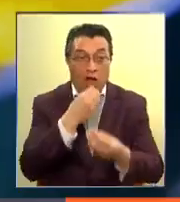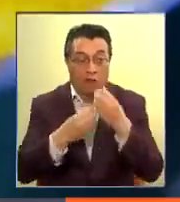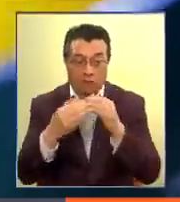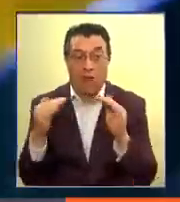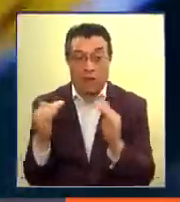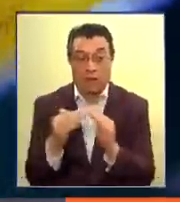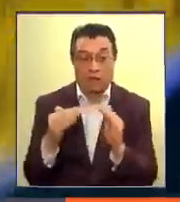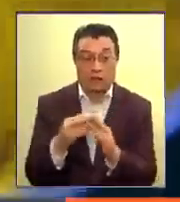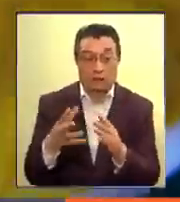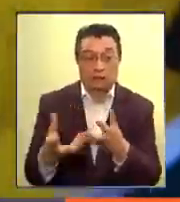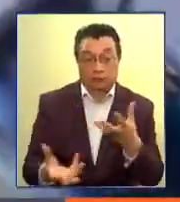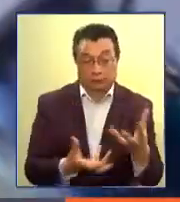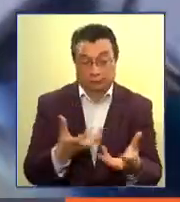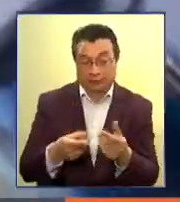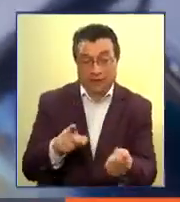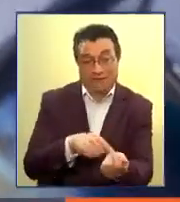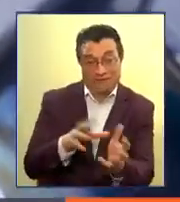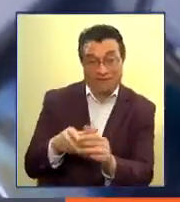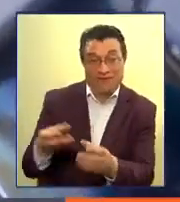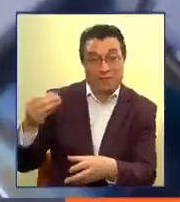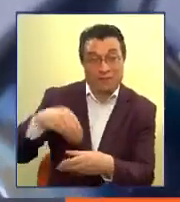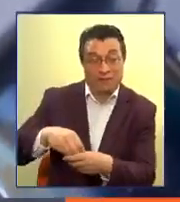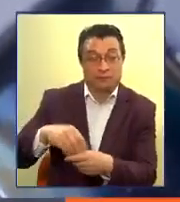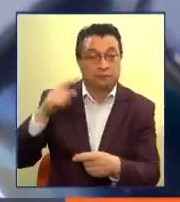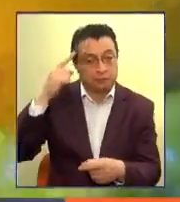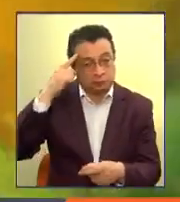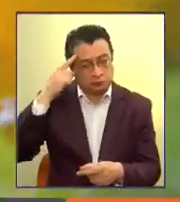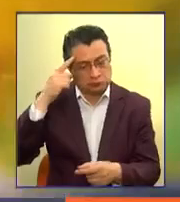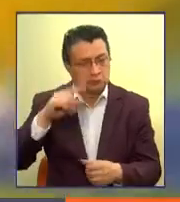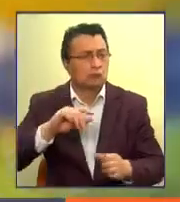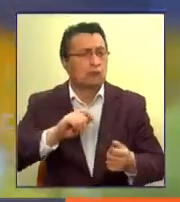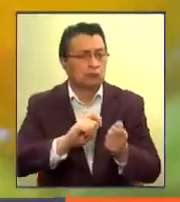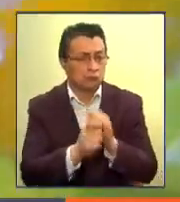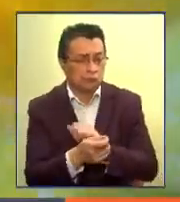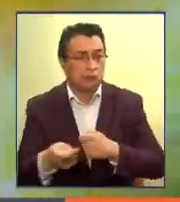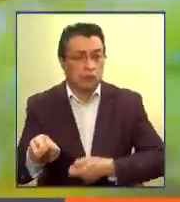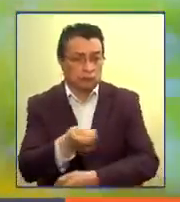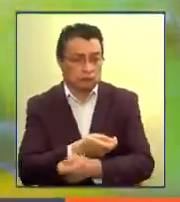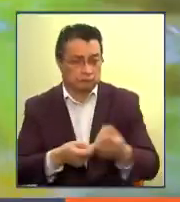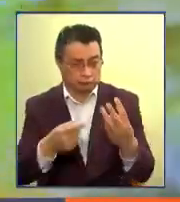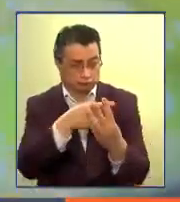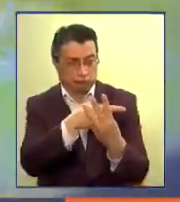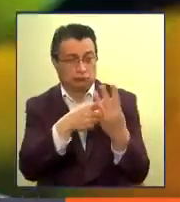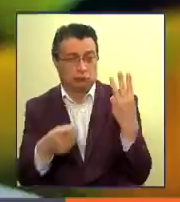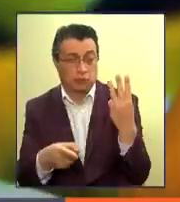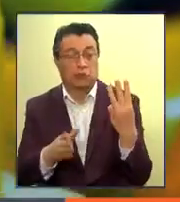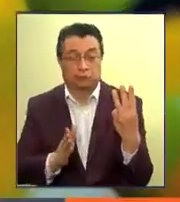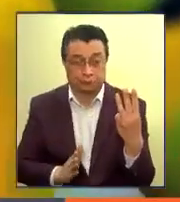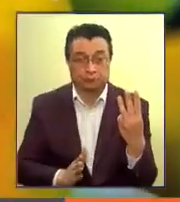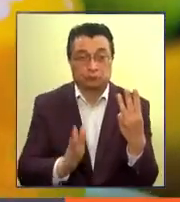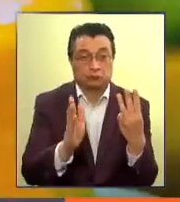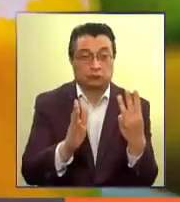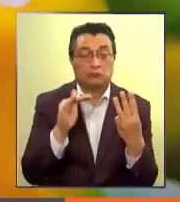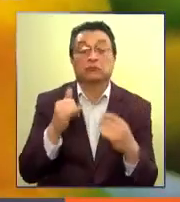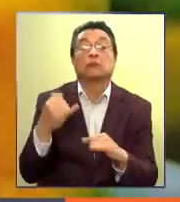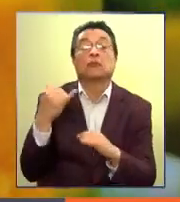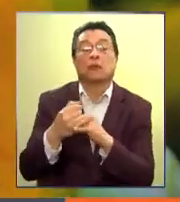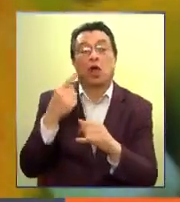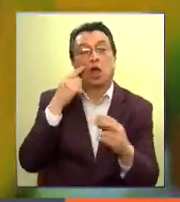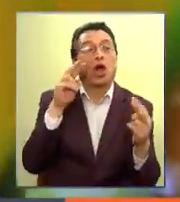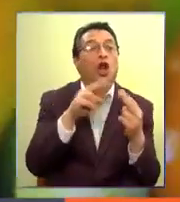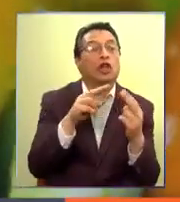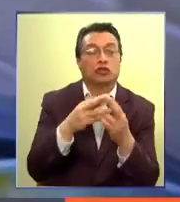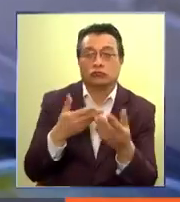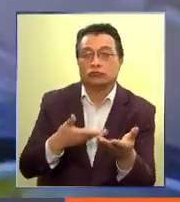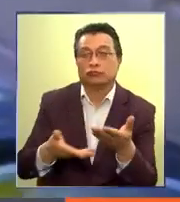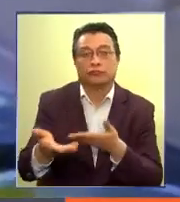casa, en la cocina familiar, y proyectaron un negocio. Las tres, como muchos, partieron ofreciendo entre sus conocidos. Teníamos